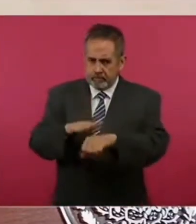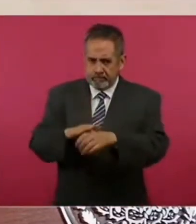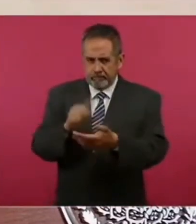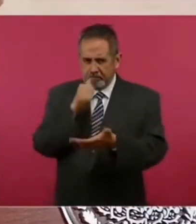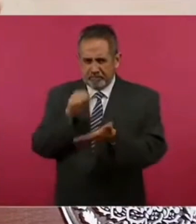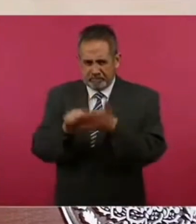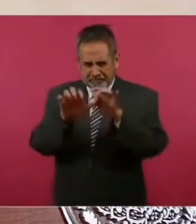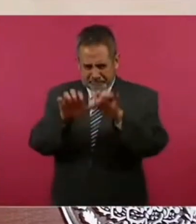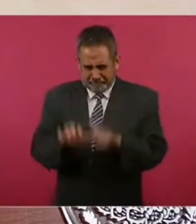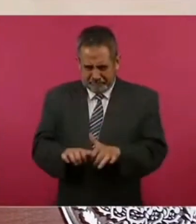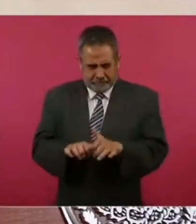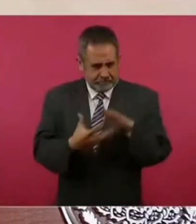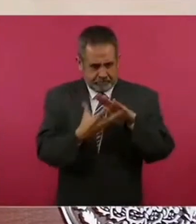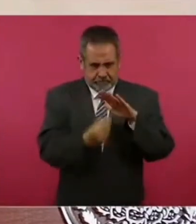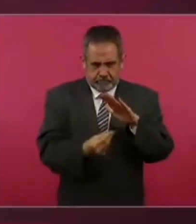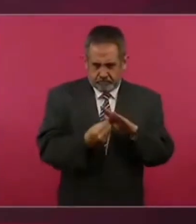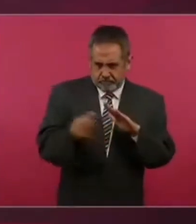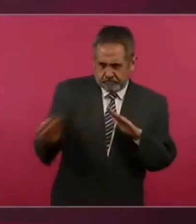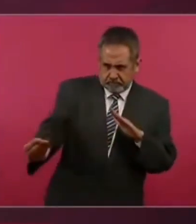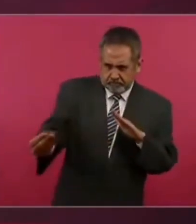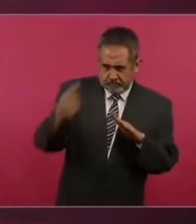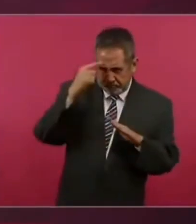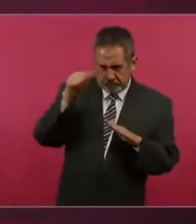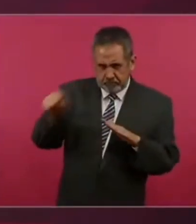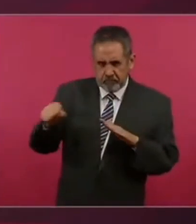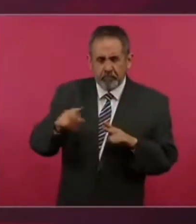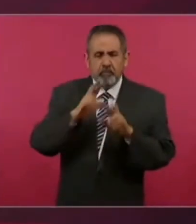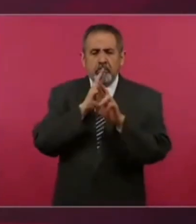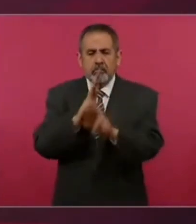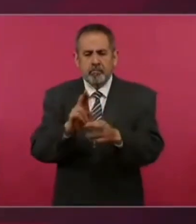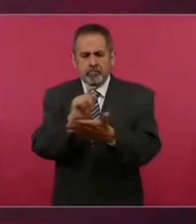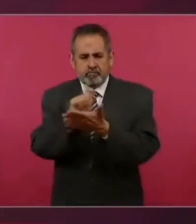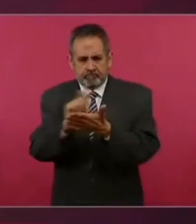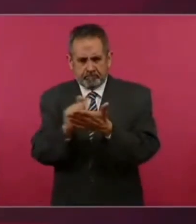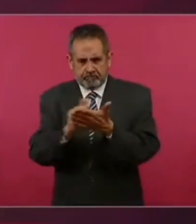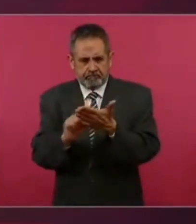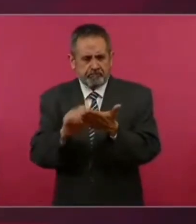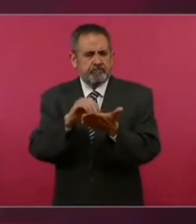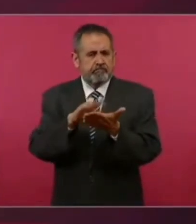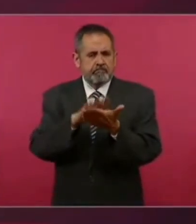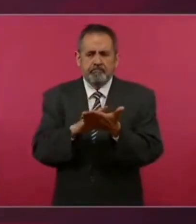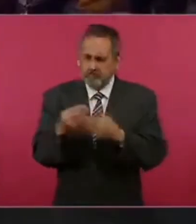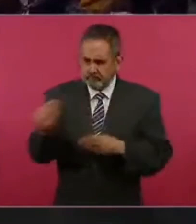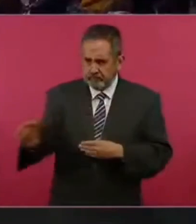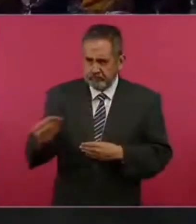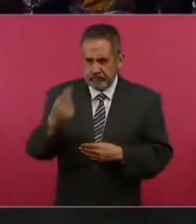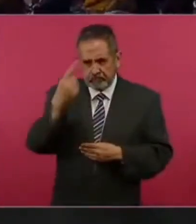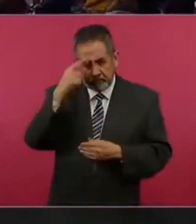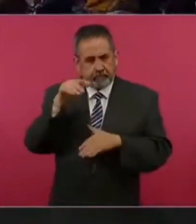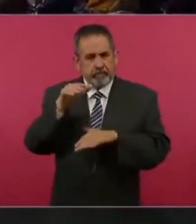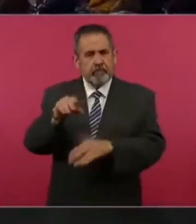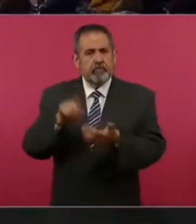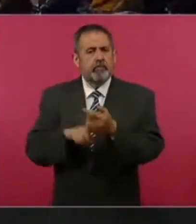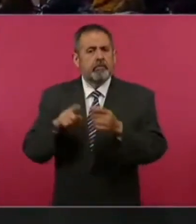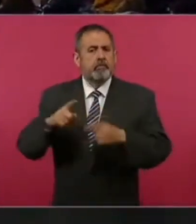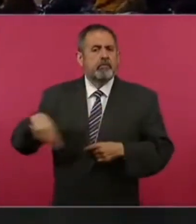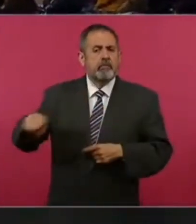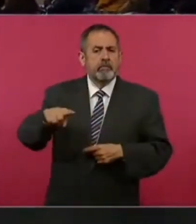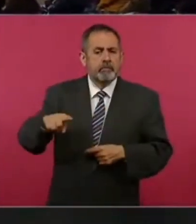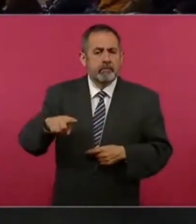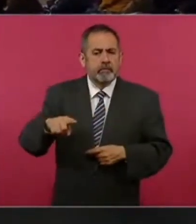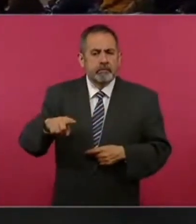por escrito para que te entreguen un reporte y acerca de